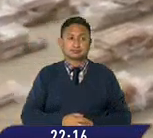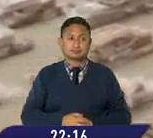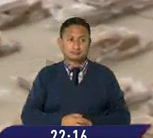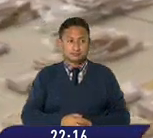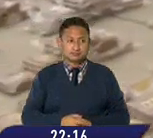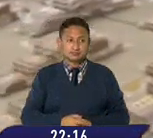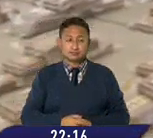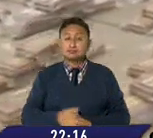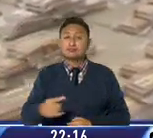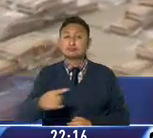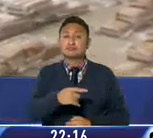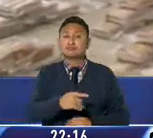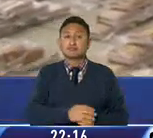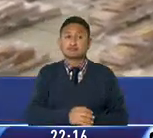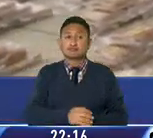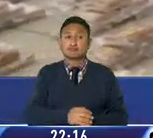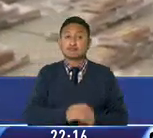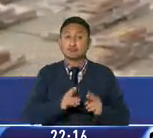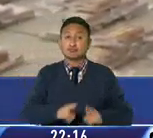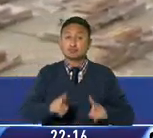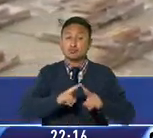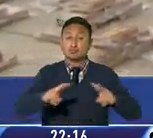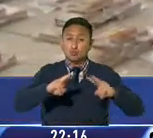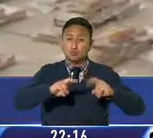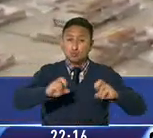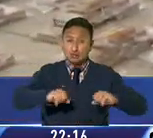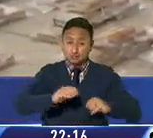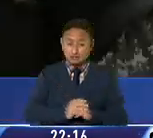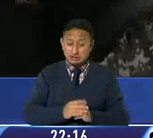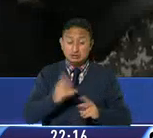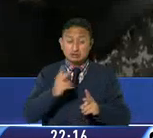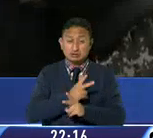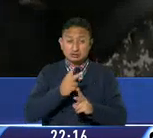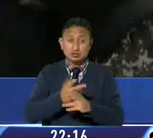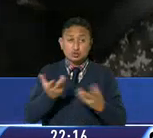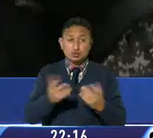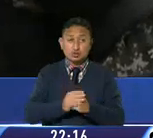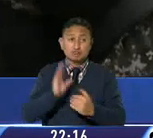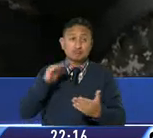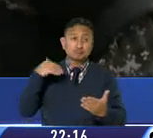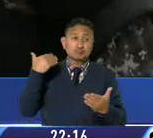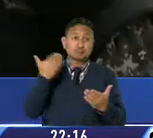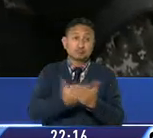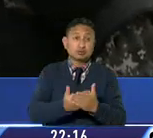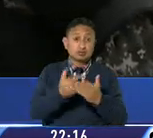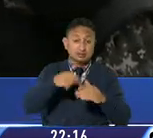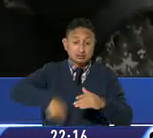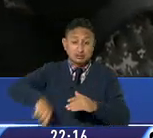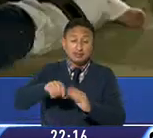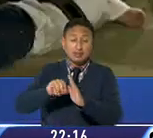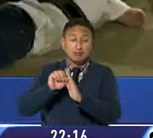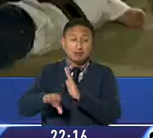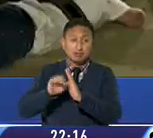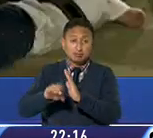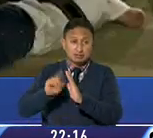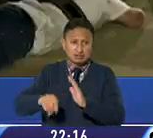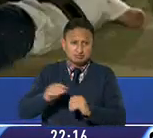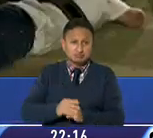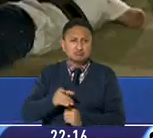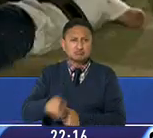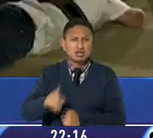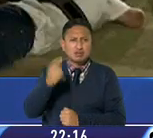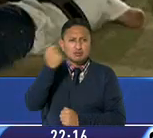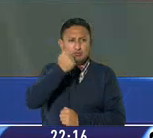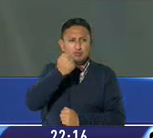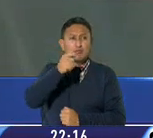Fueron agentes de la unidad de investigación antidelincuencial quienes llegaron hasta la bodega donde se detectó la presencia de estas